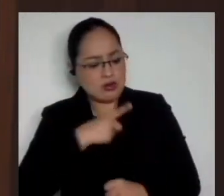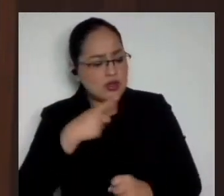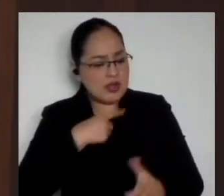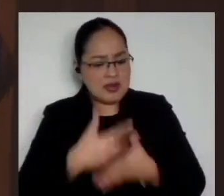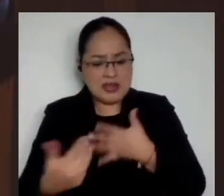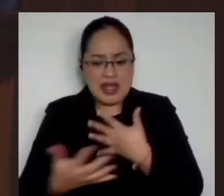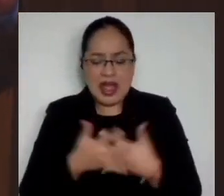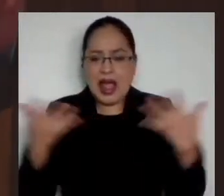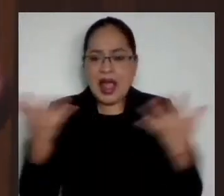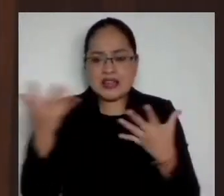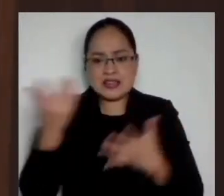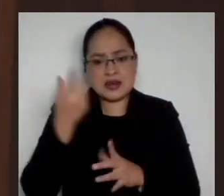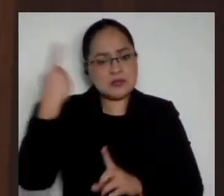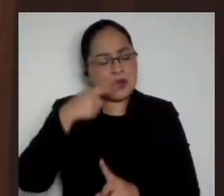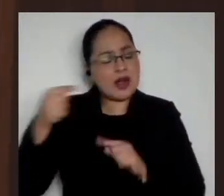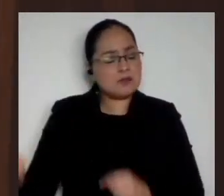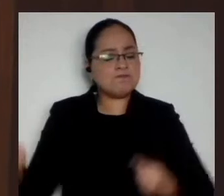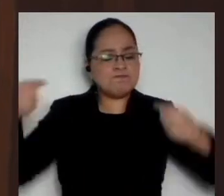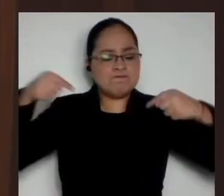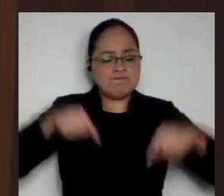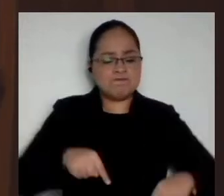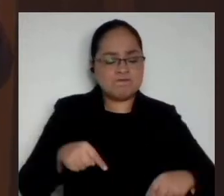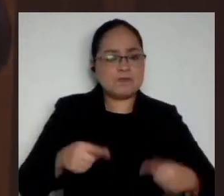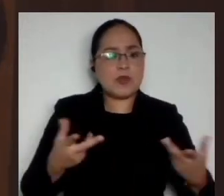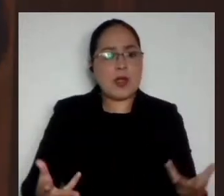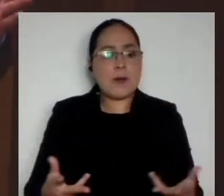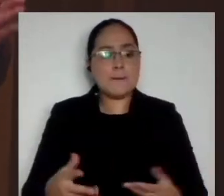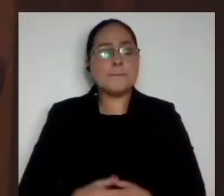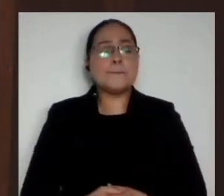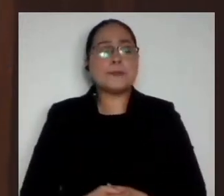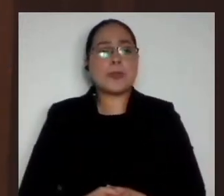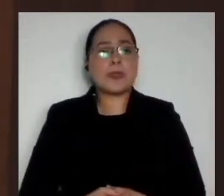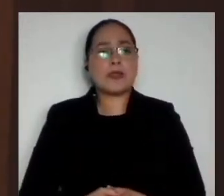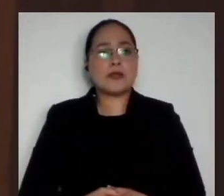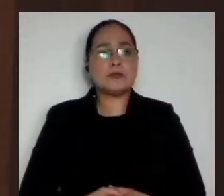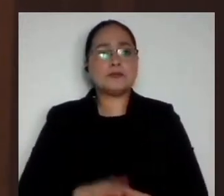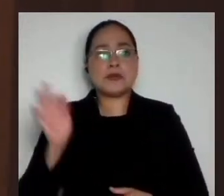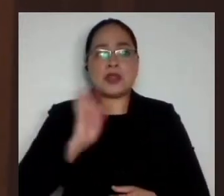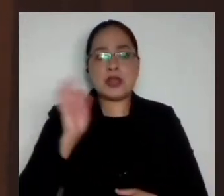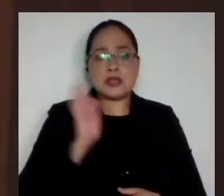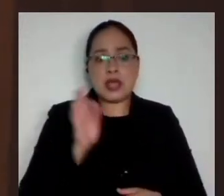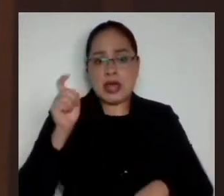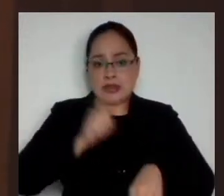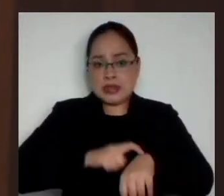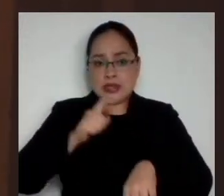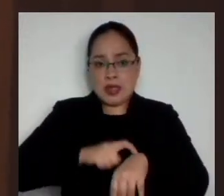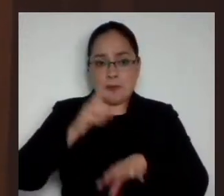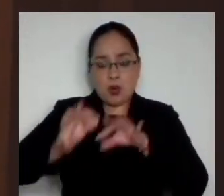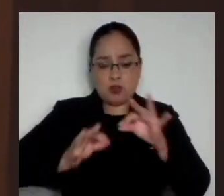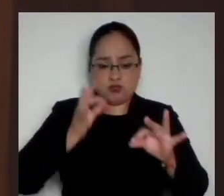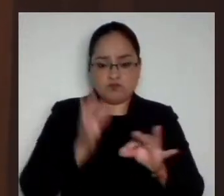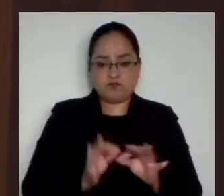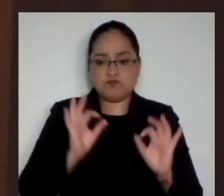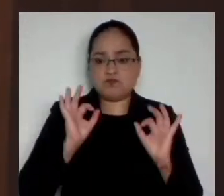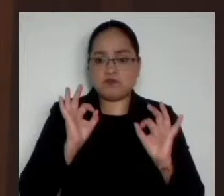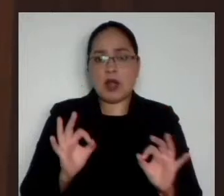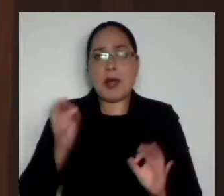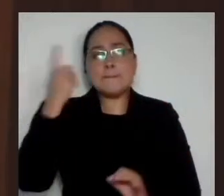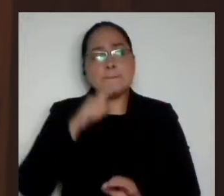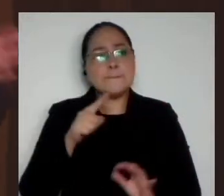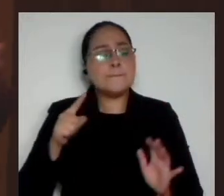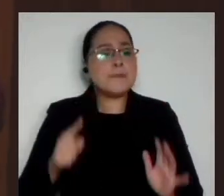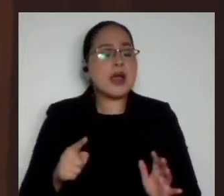menos acercarse en el momento indicado y en el lugar